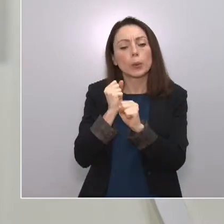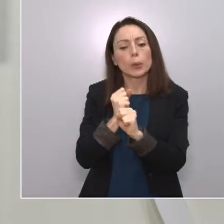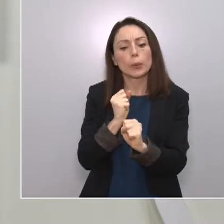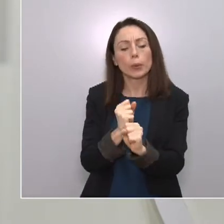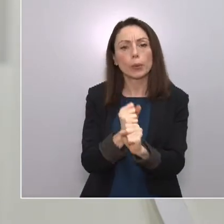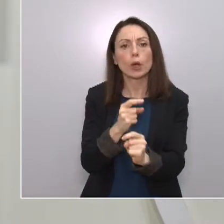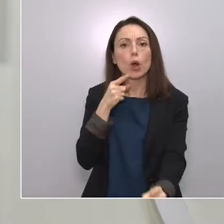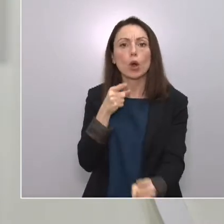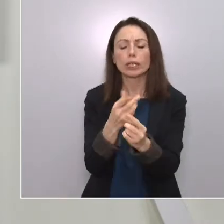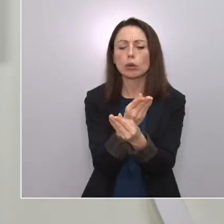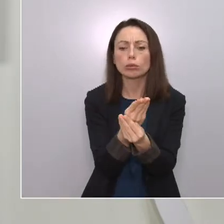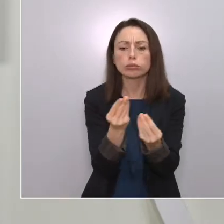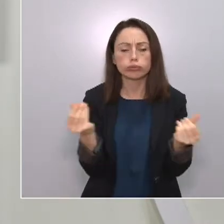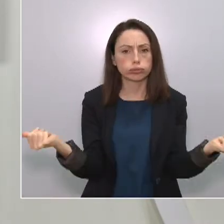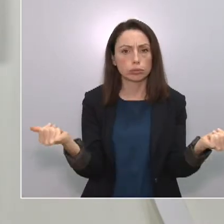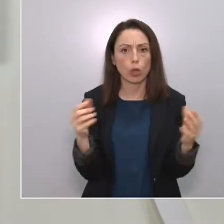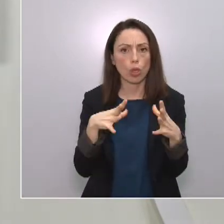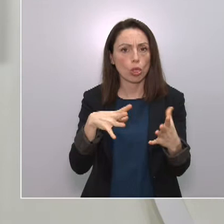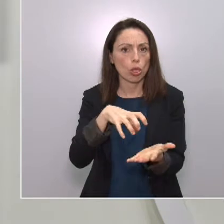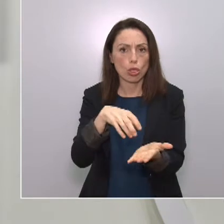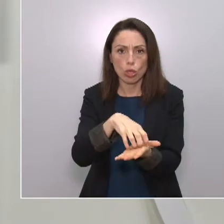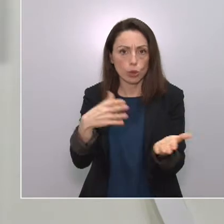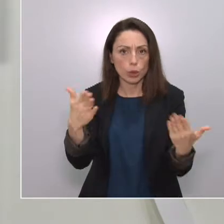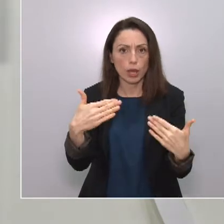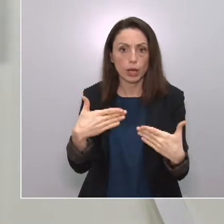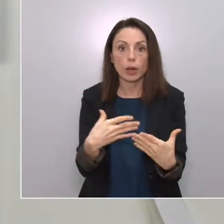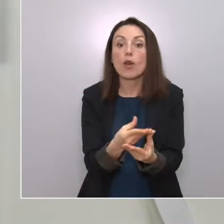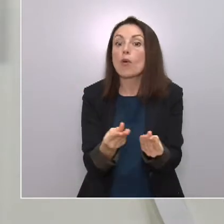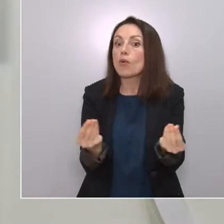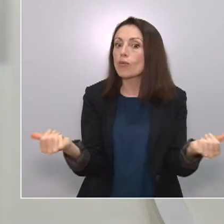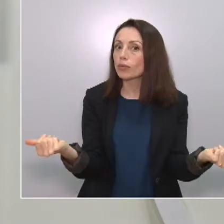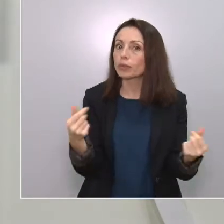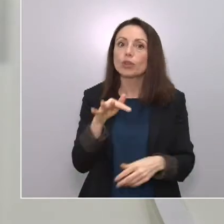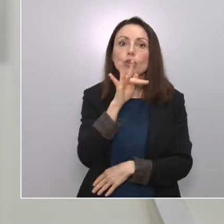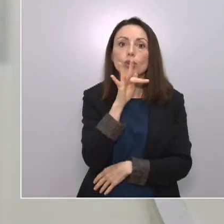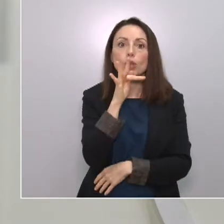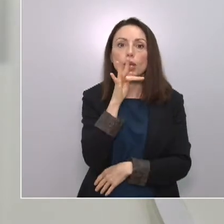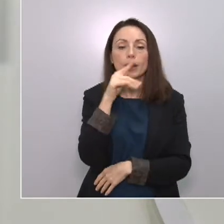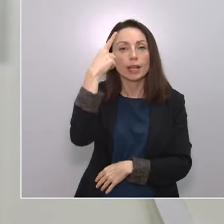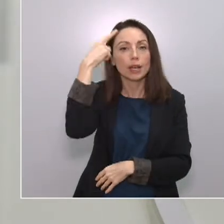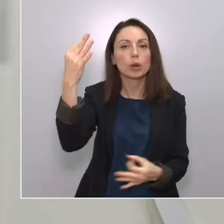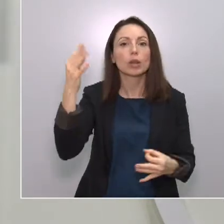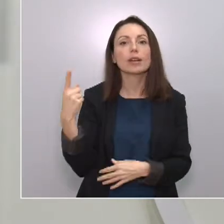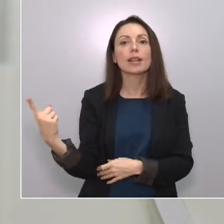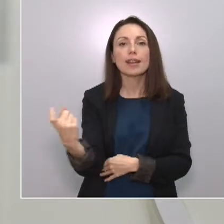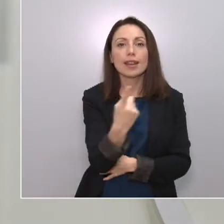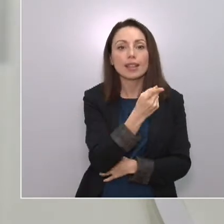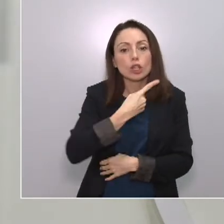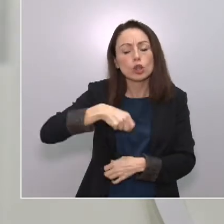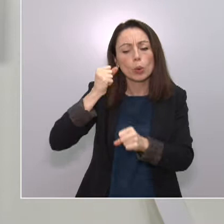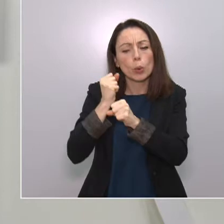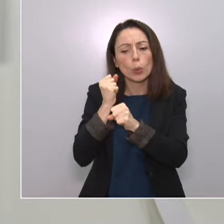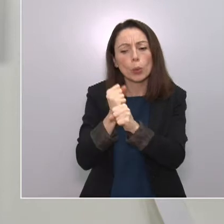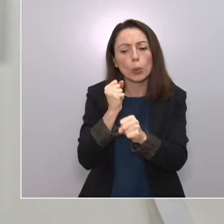que desaparezca, desde luego. Aún no lo ha hecho, y eso me lleva a recordar la necesidad de seguir trabajando